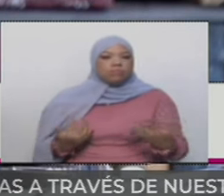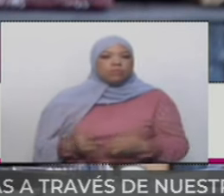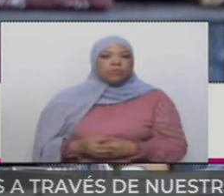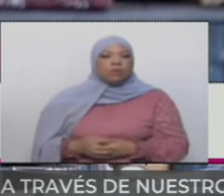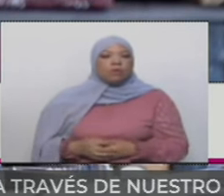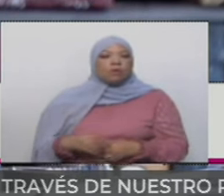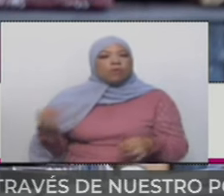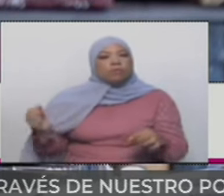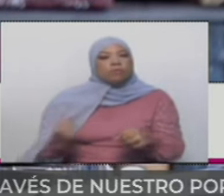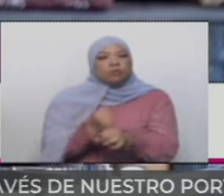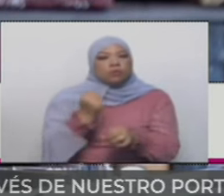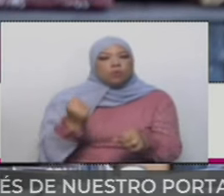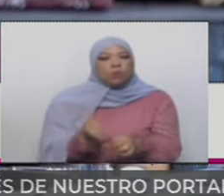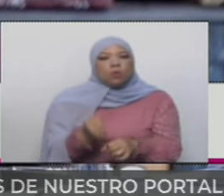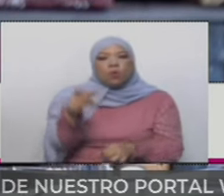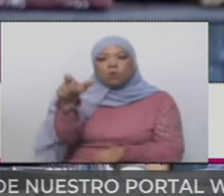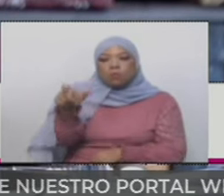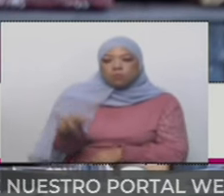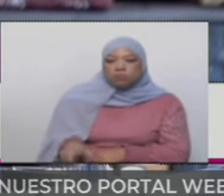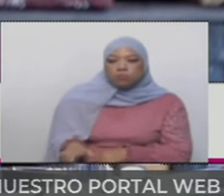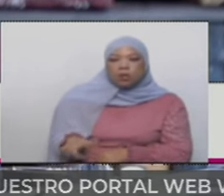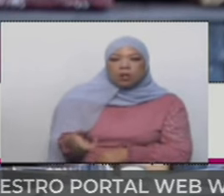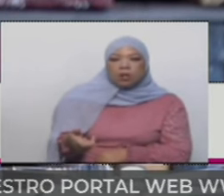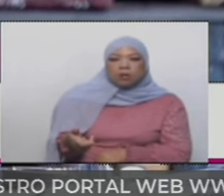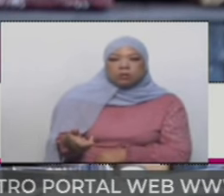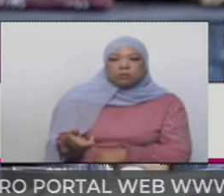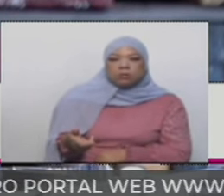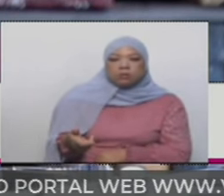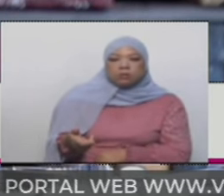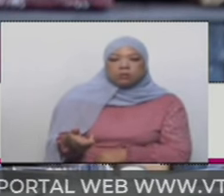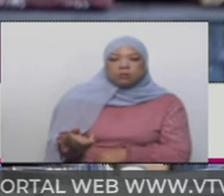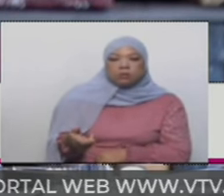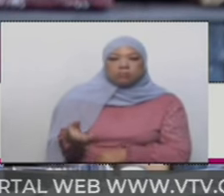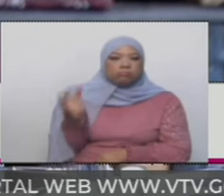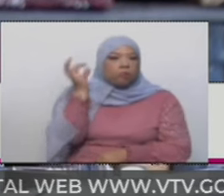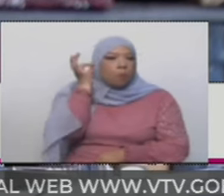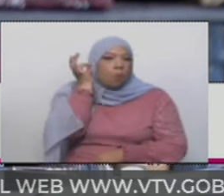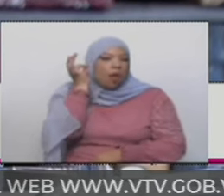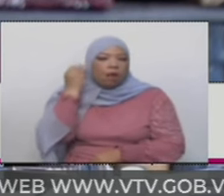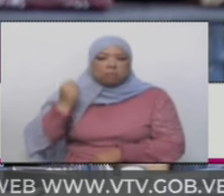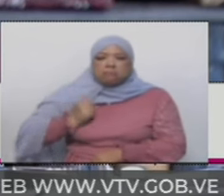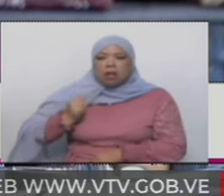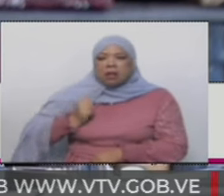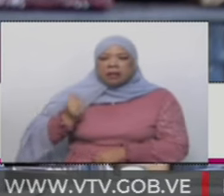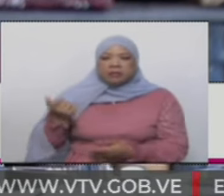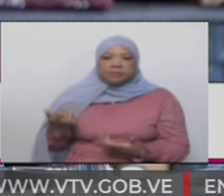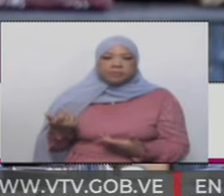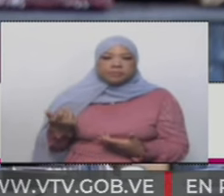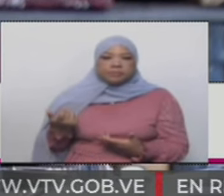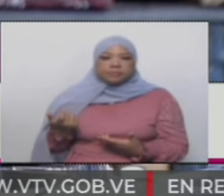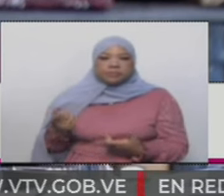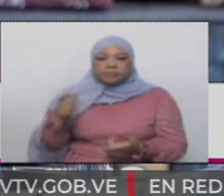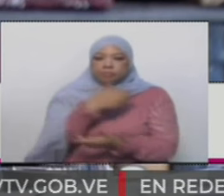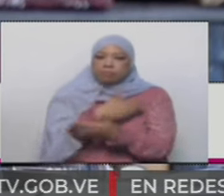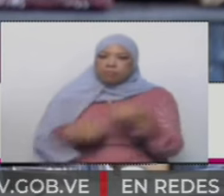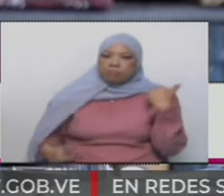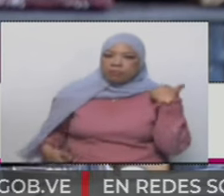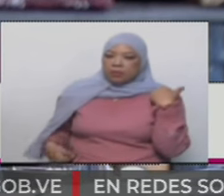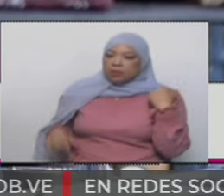un trabajador como Itamar, como Marguiela, iba a estar con un